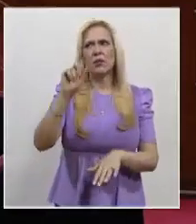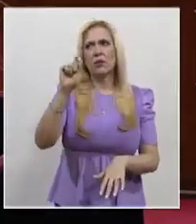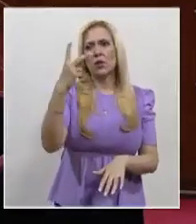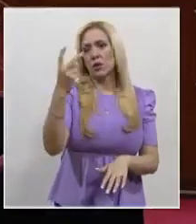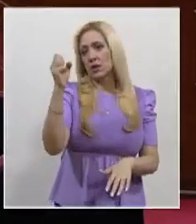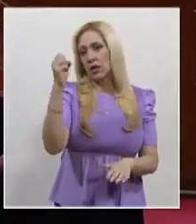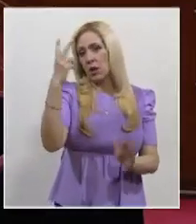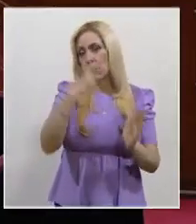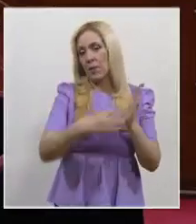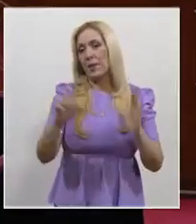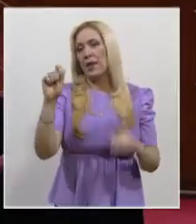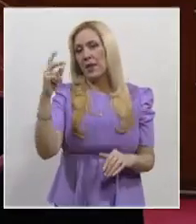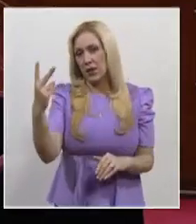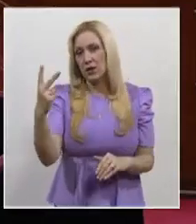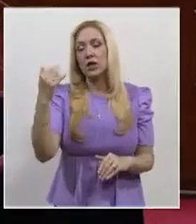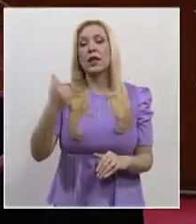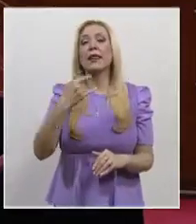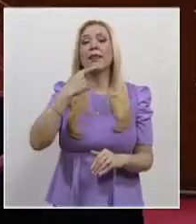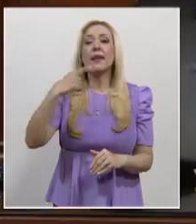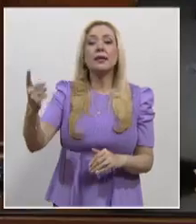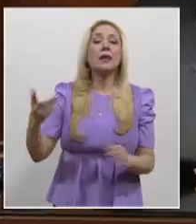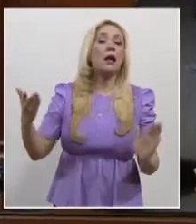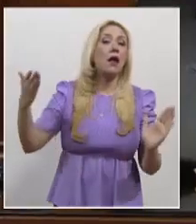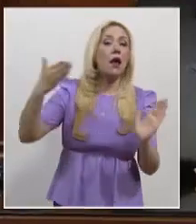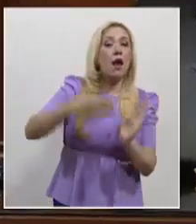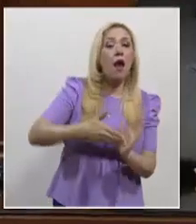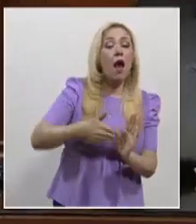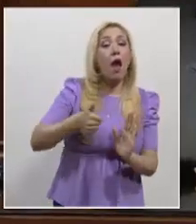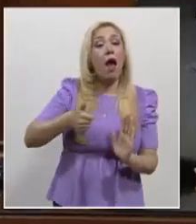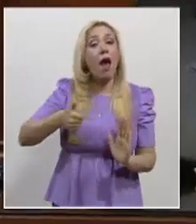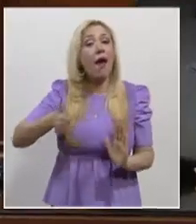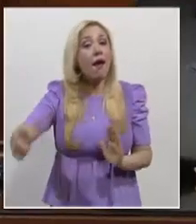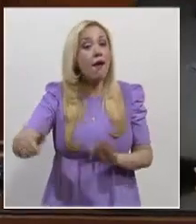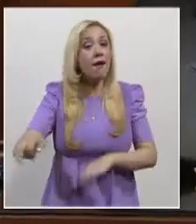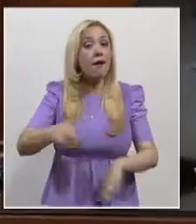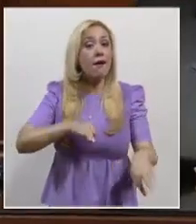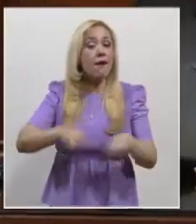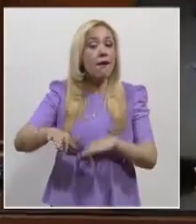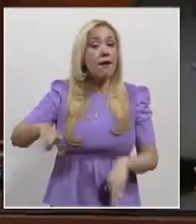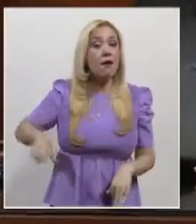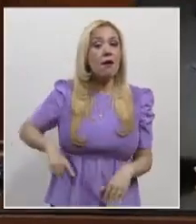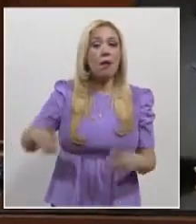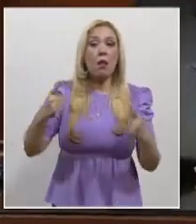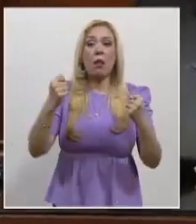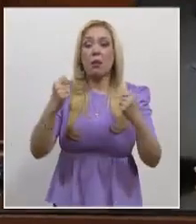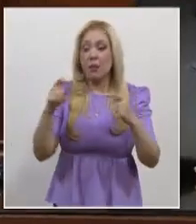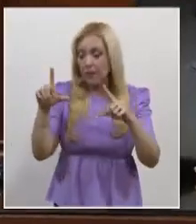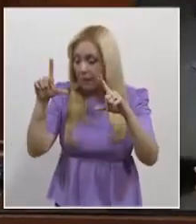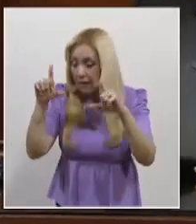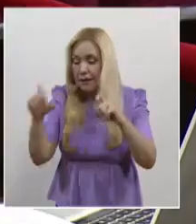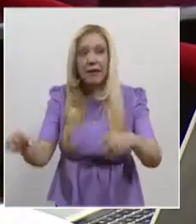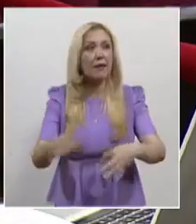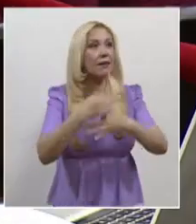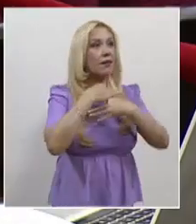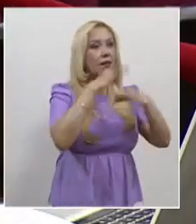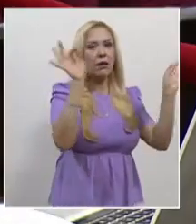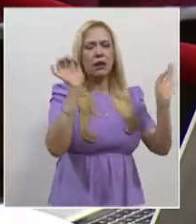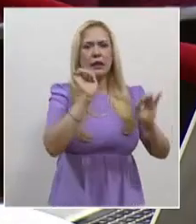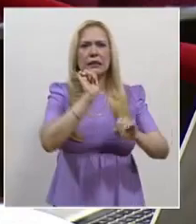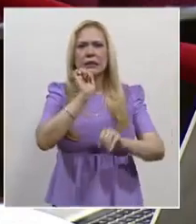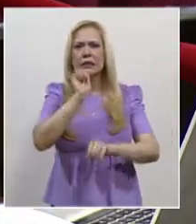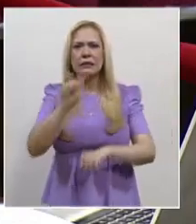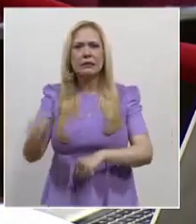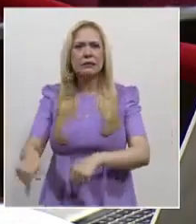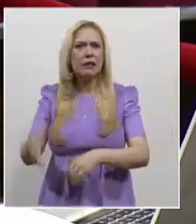septiembre de 2022 y establece las sanciones a los servidores públicos que divulgaran este tipo